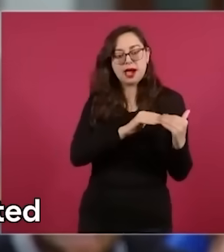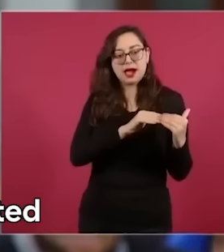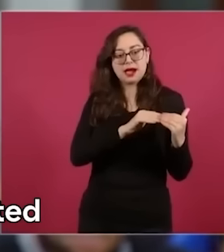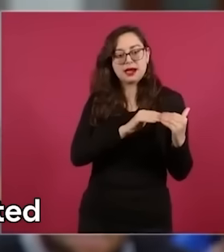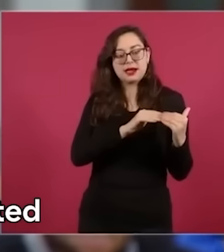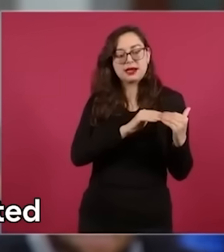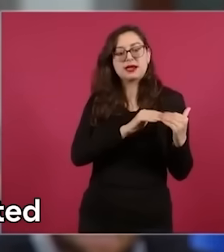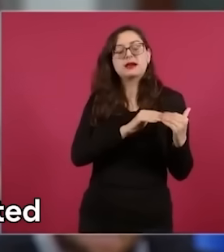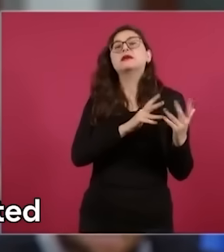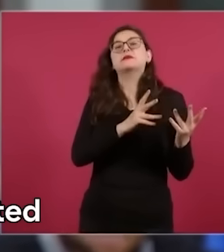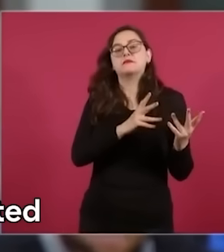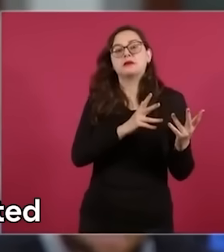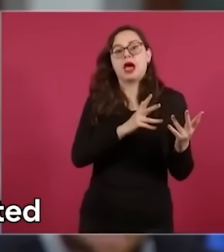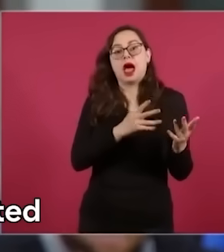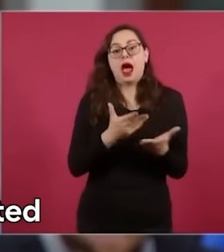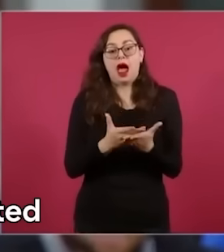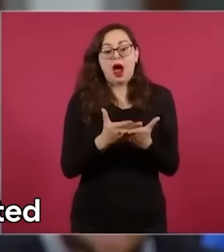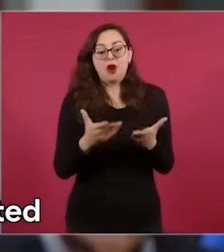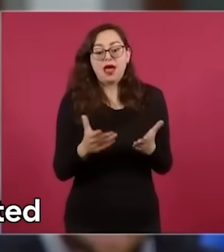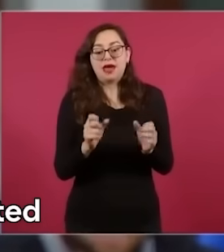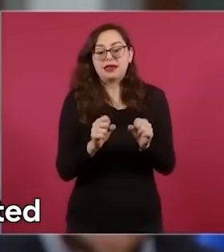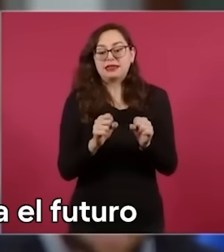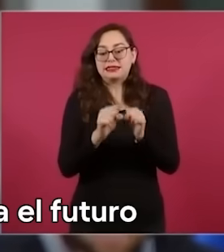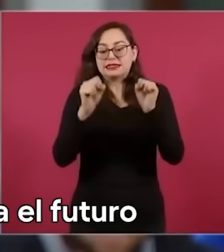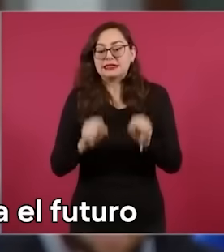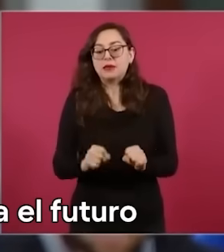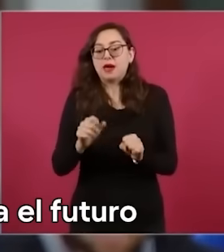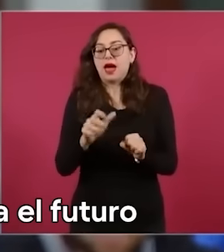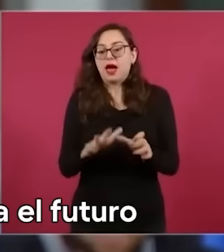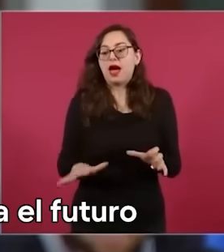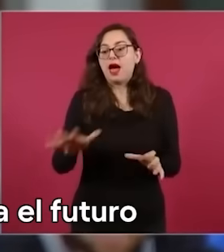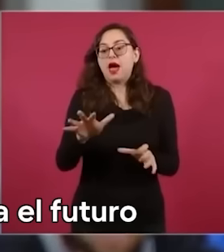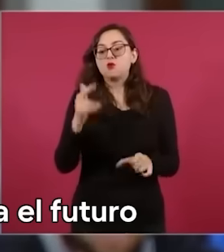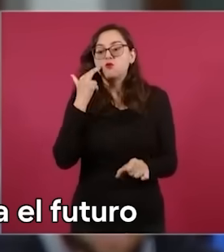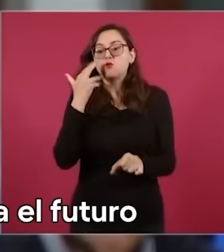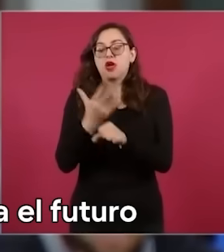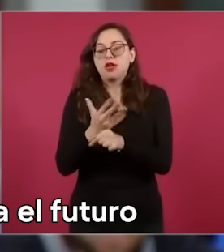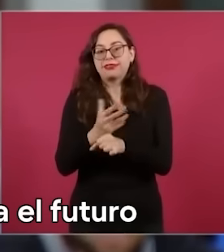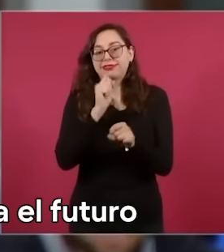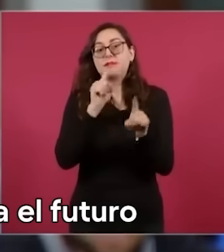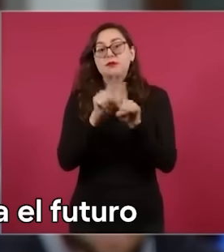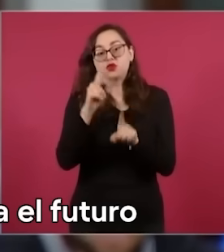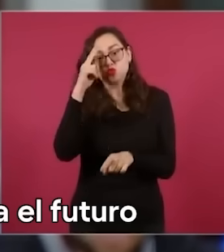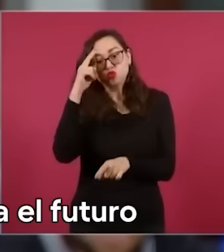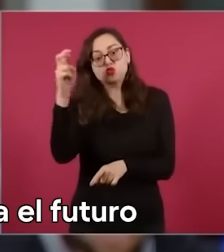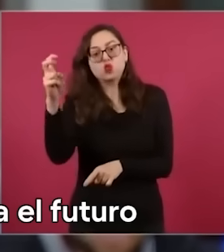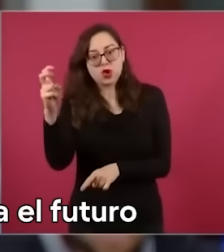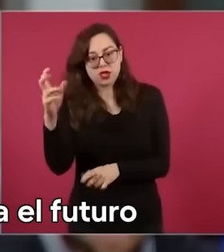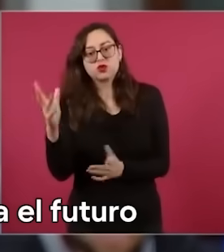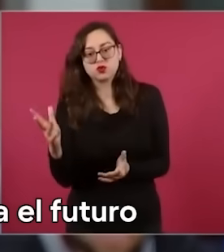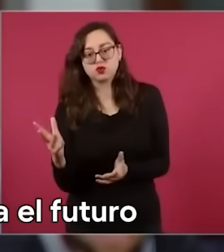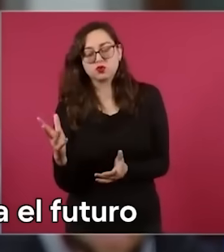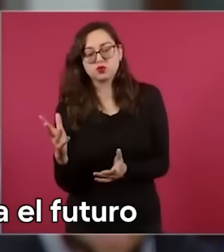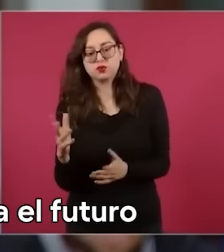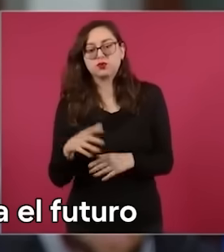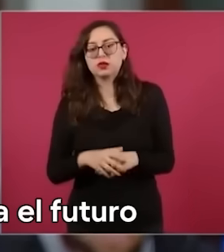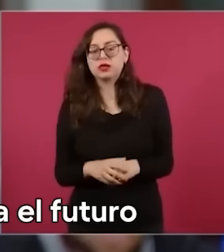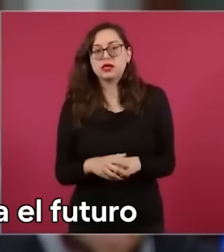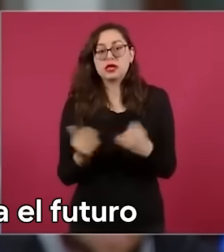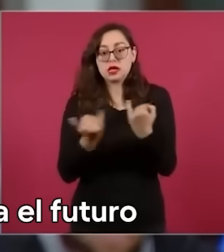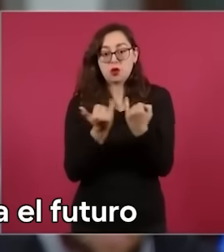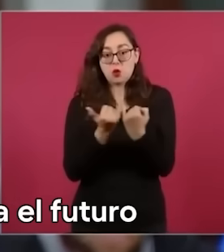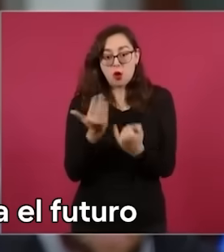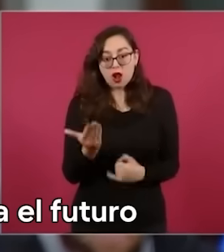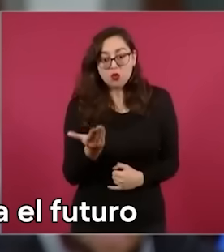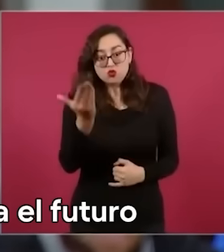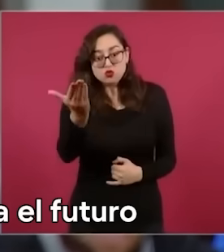Y mi pregunta es, yo creo que usted y su administración tenían un diseño para